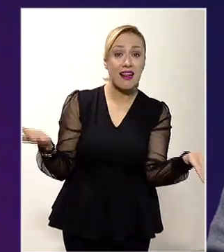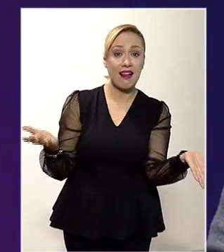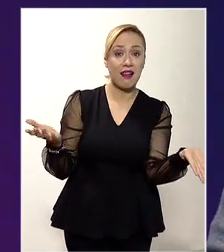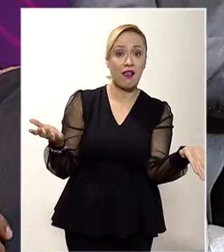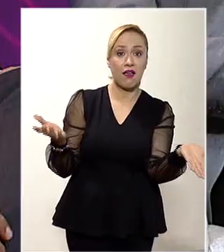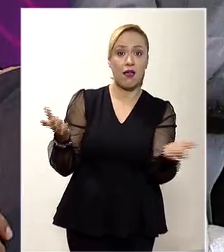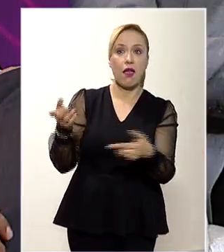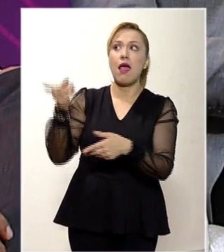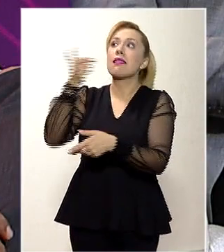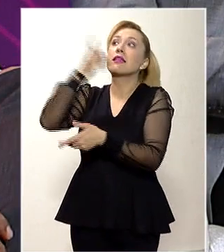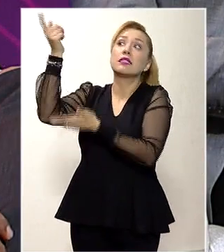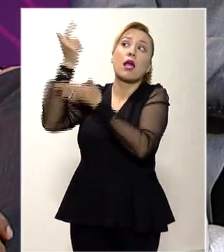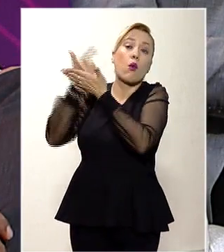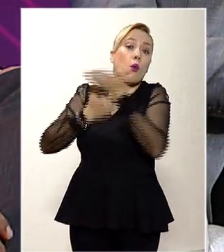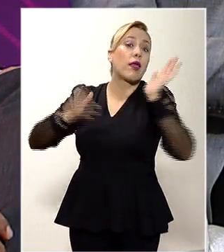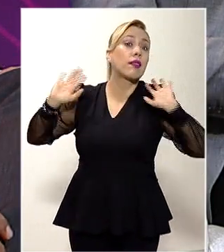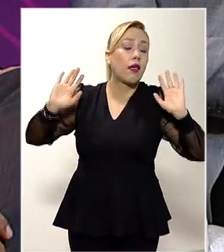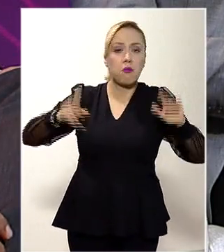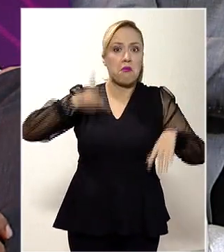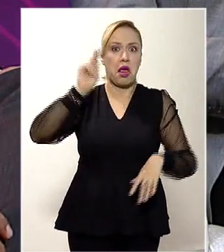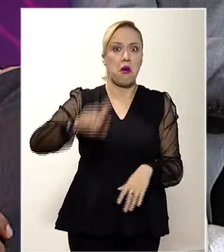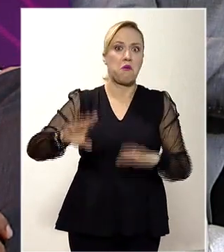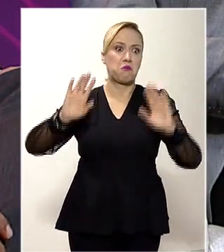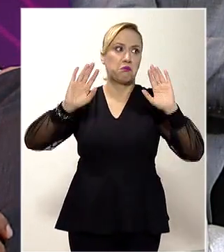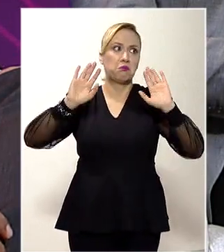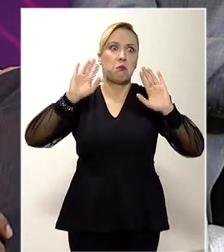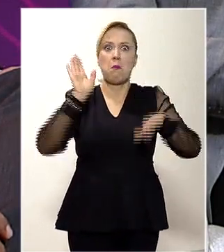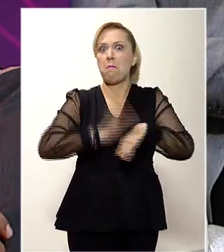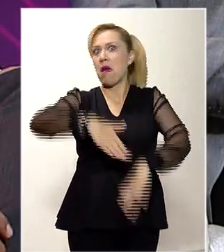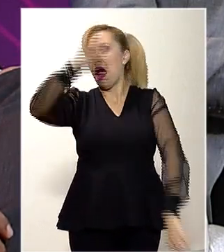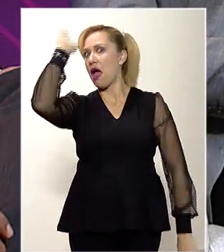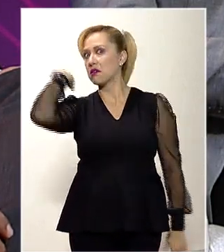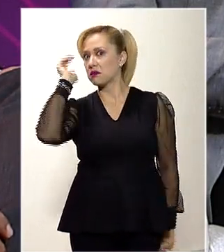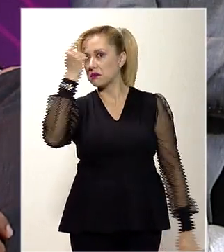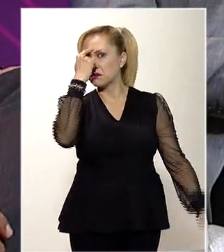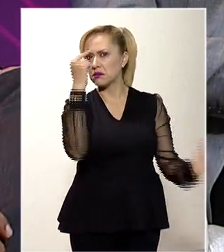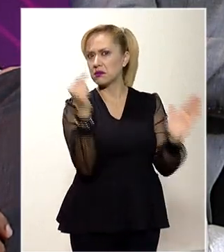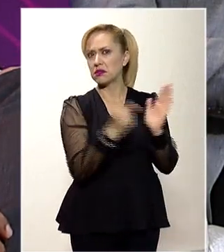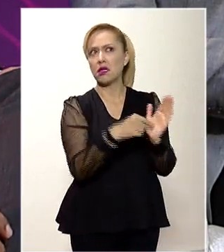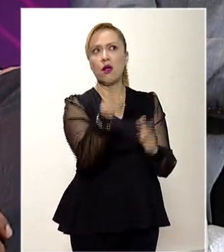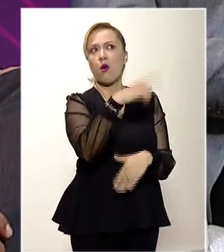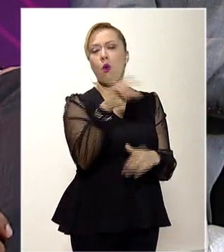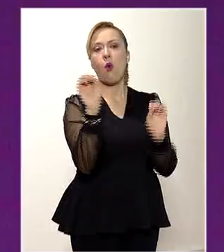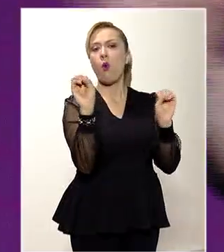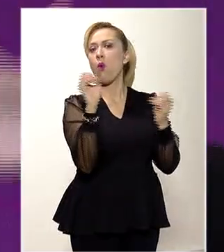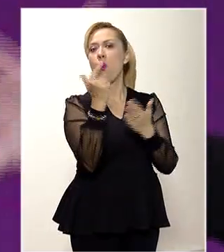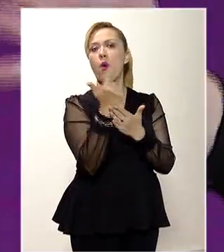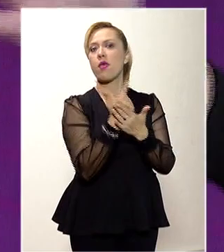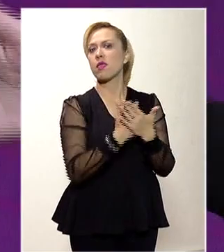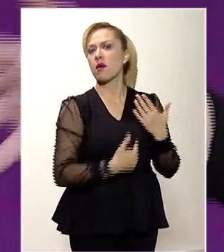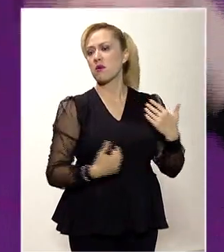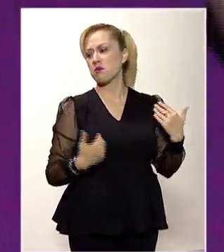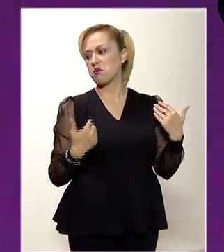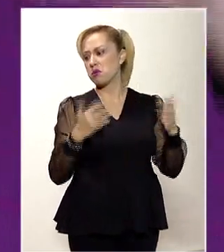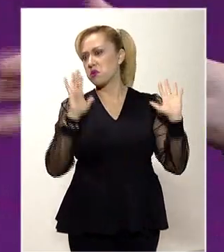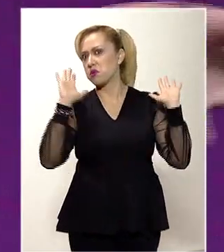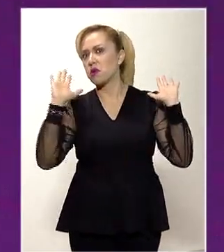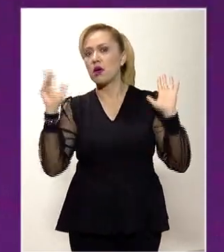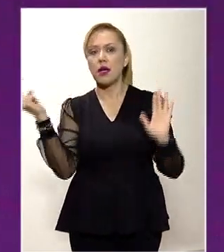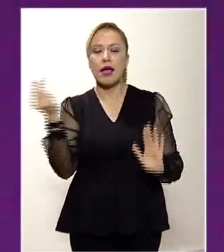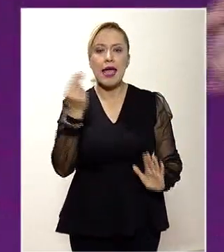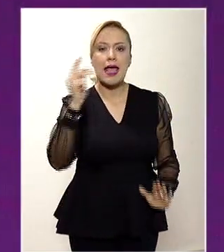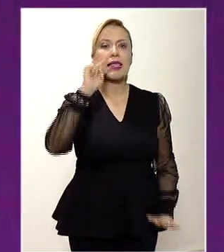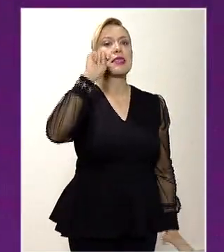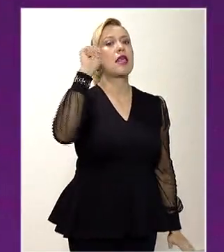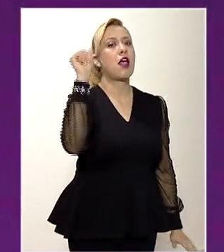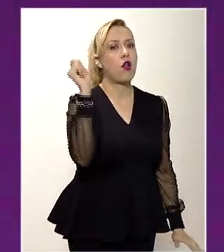oficialmente, ¿no? O sea, aplicando cifra negra, podríamos tener muchos más. Pero también tienes que tener mecanismos